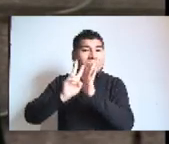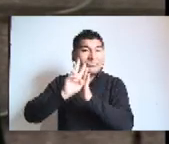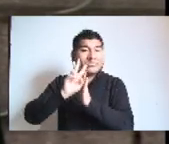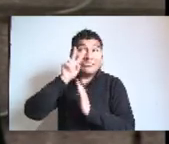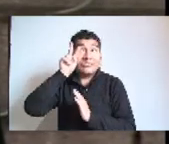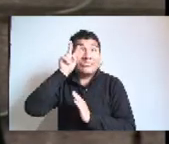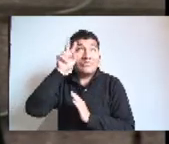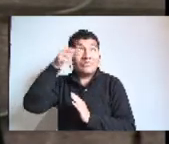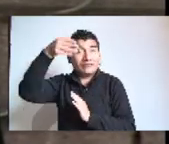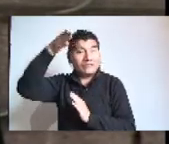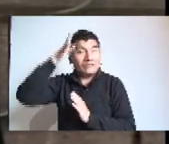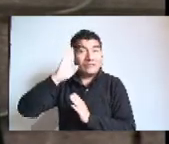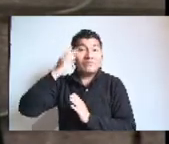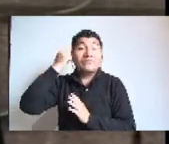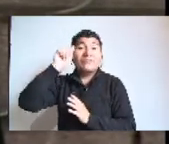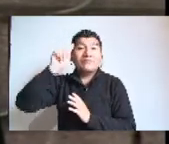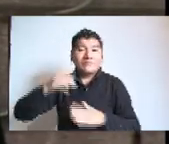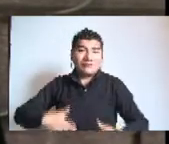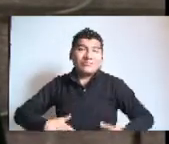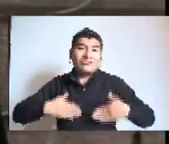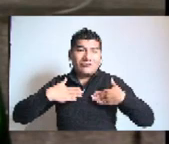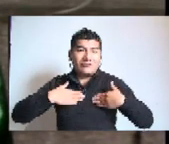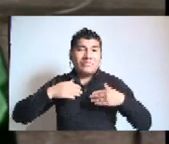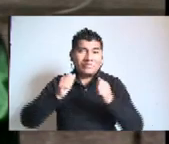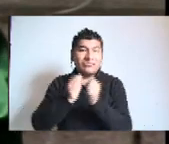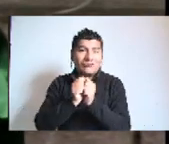Dios para que vivamos según Dios.